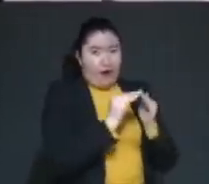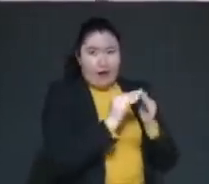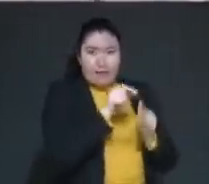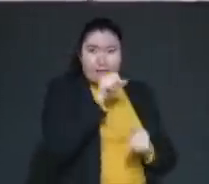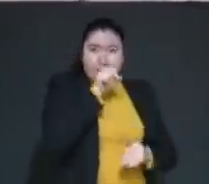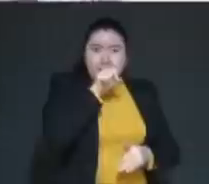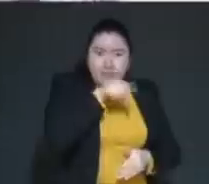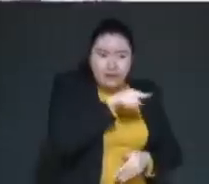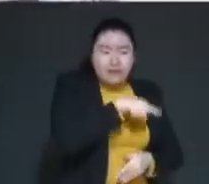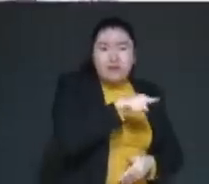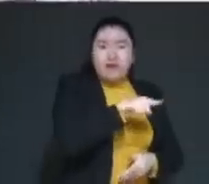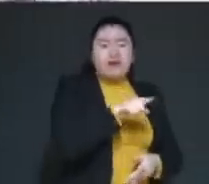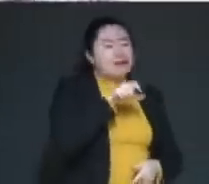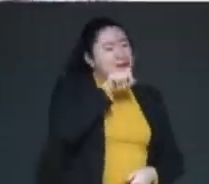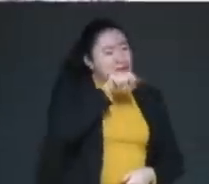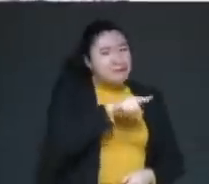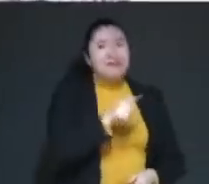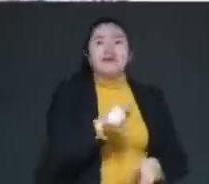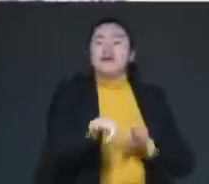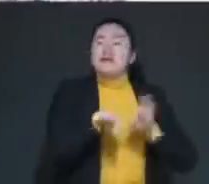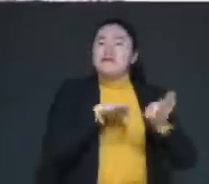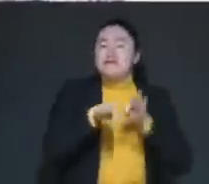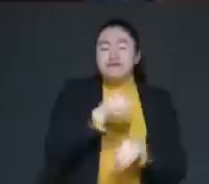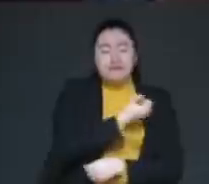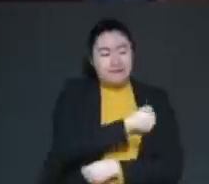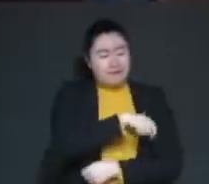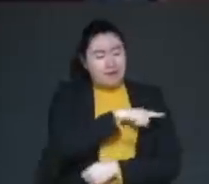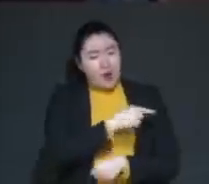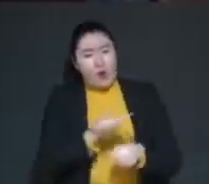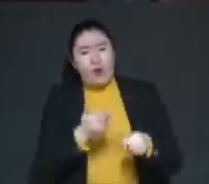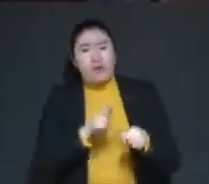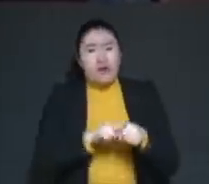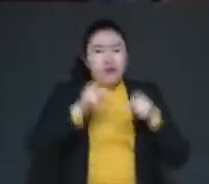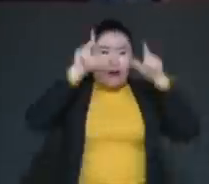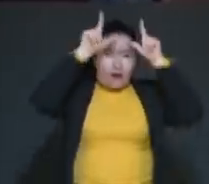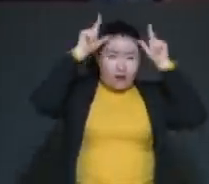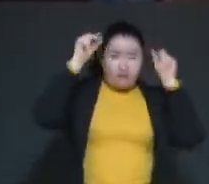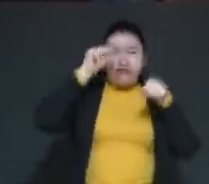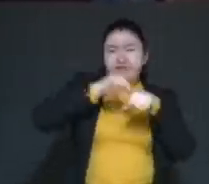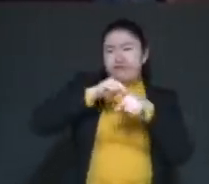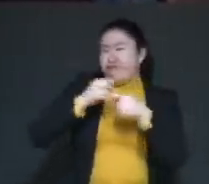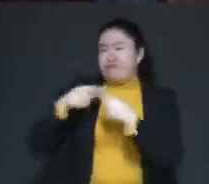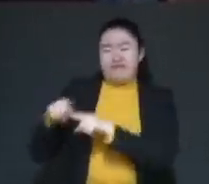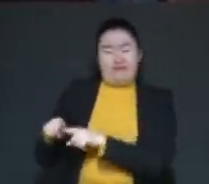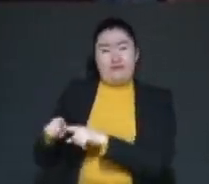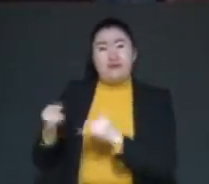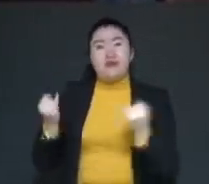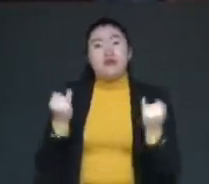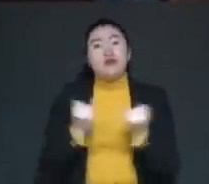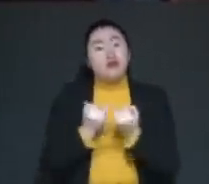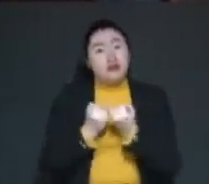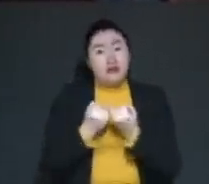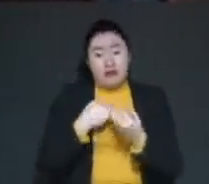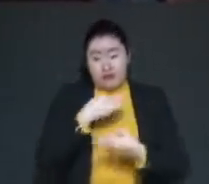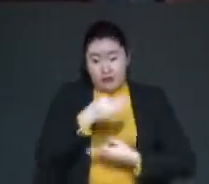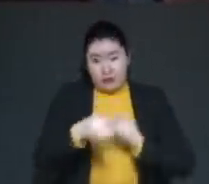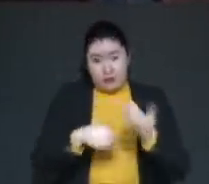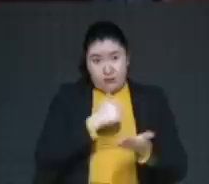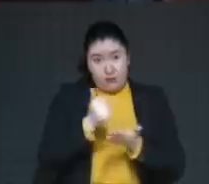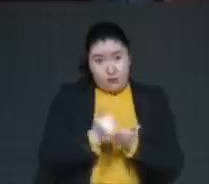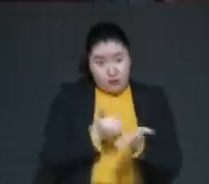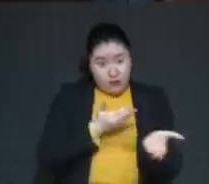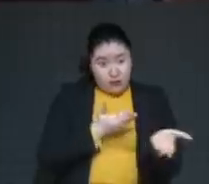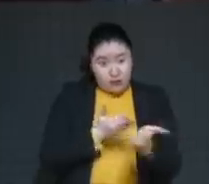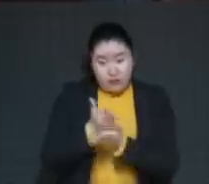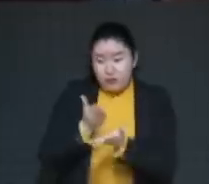los trabajadores de la salud y de los habitantes para que la salud sea un derecho, y en general para el derecho a la ciudad. Esa es